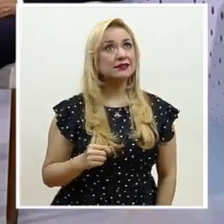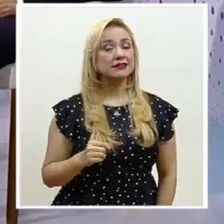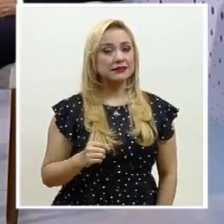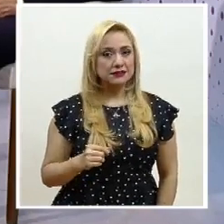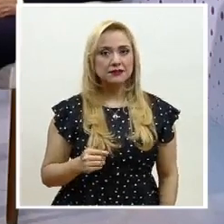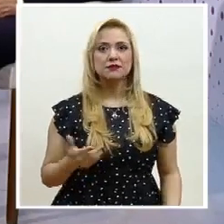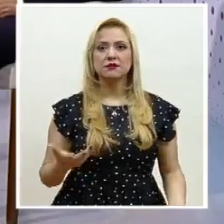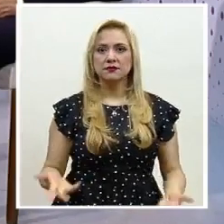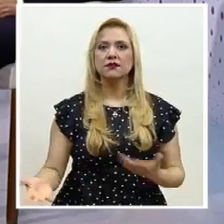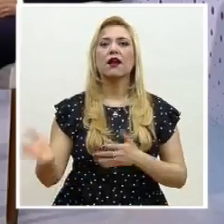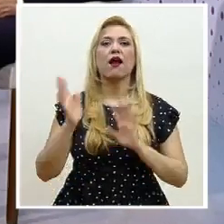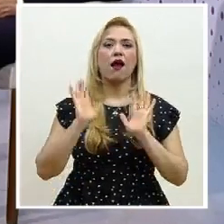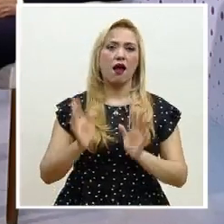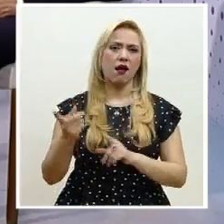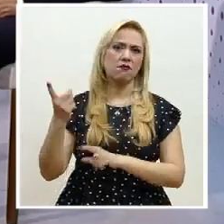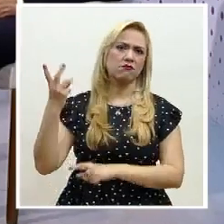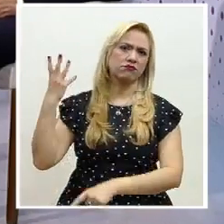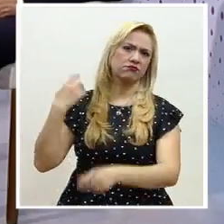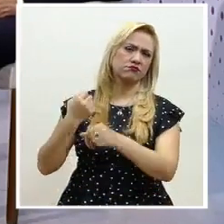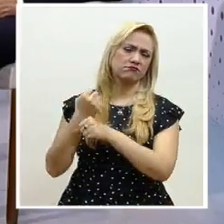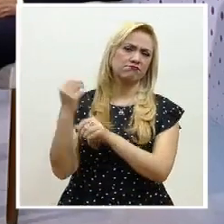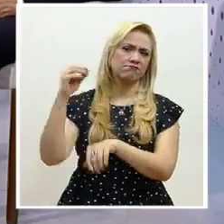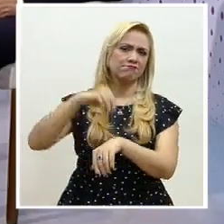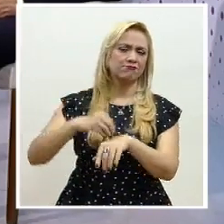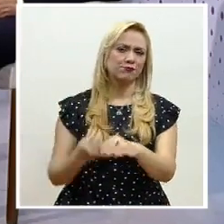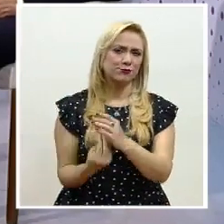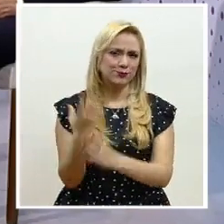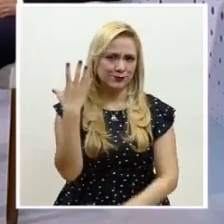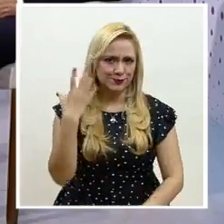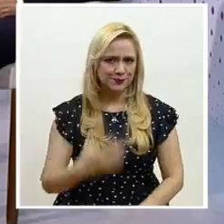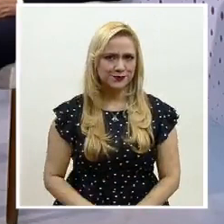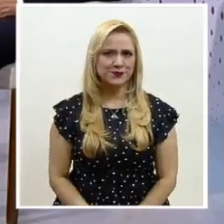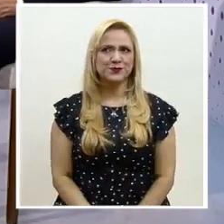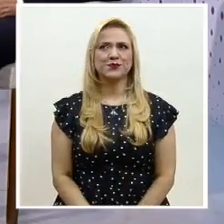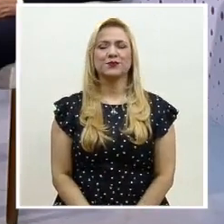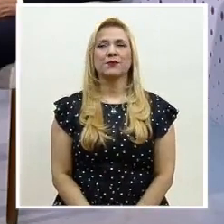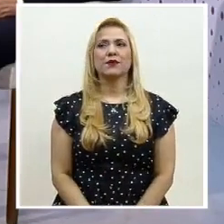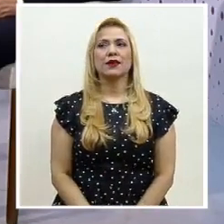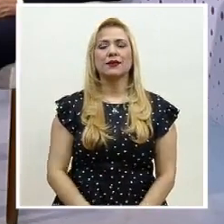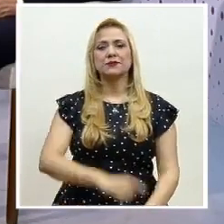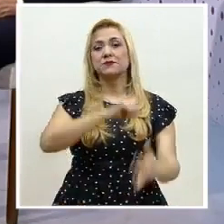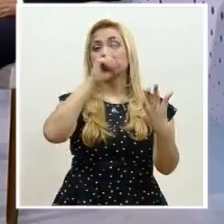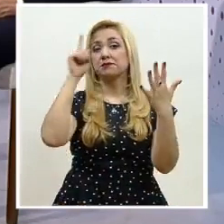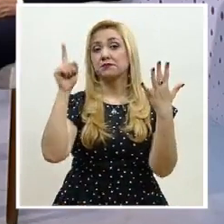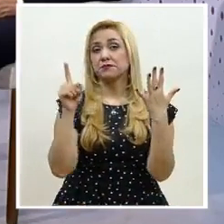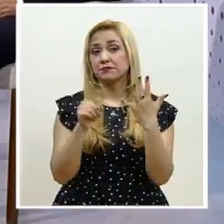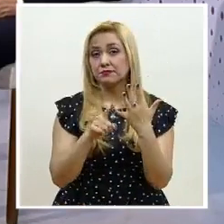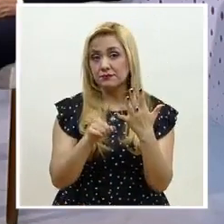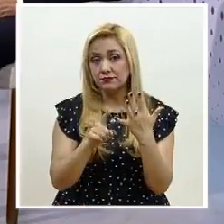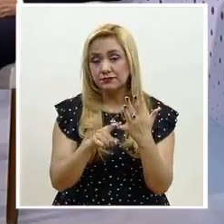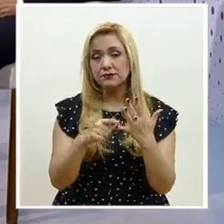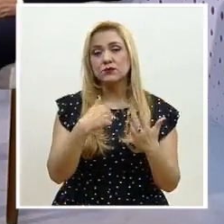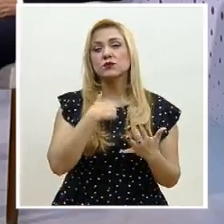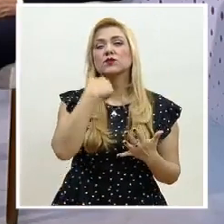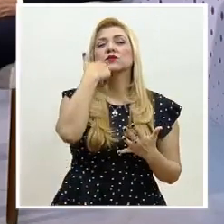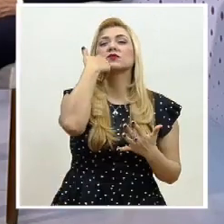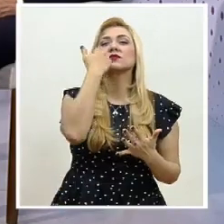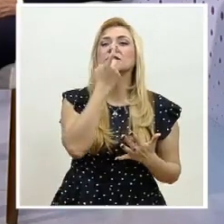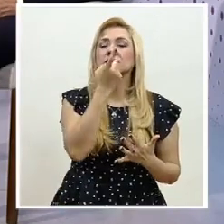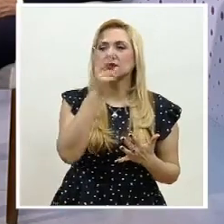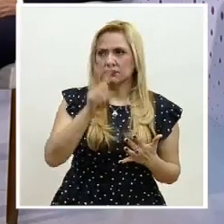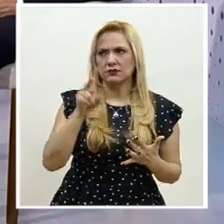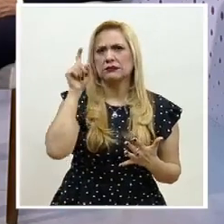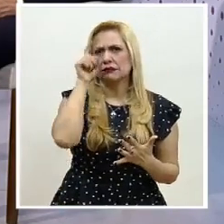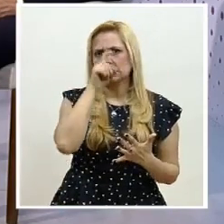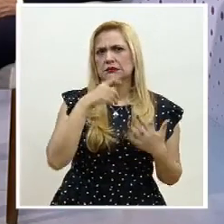se ha trabajado ya desde hace varios años. Y yo un quinto punto que metería y que me gustaría y que entiendo que es